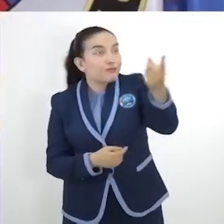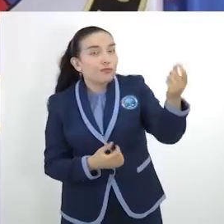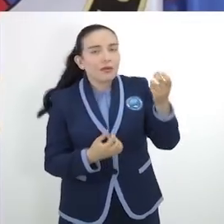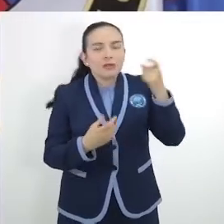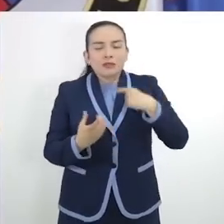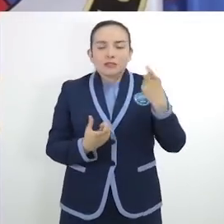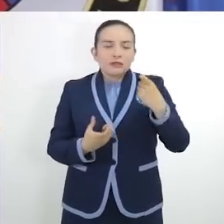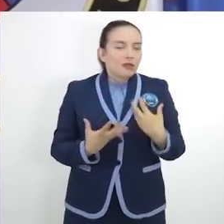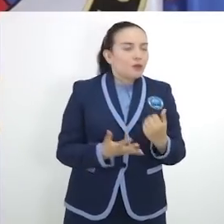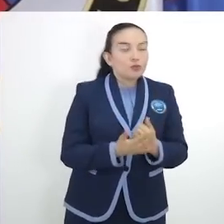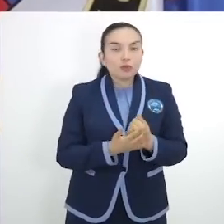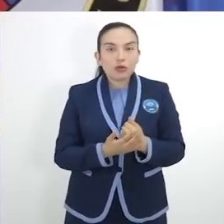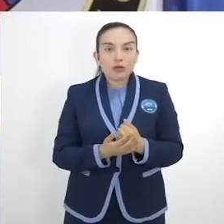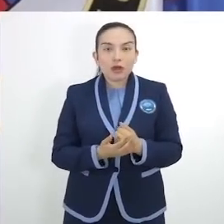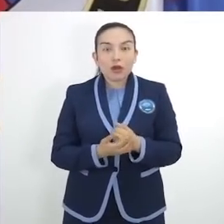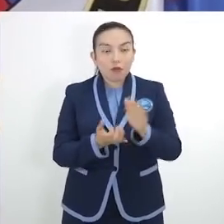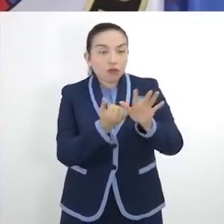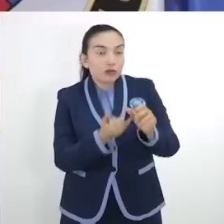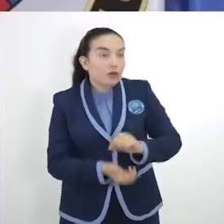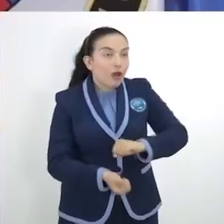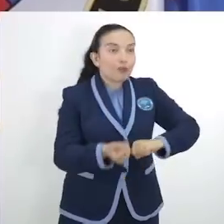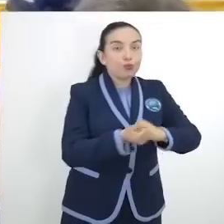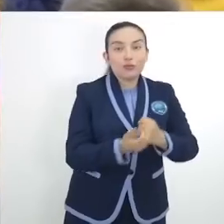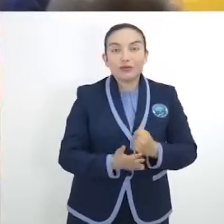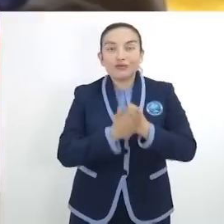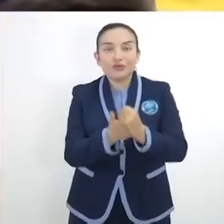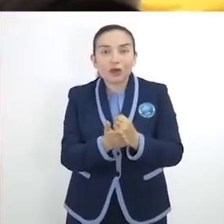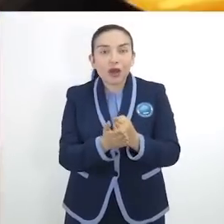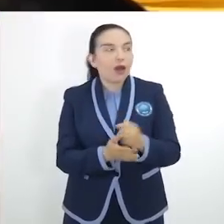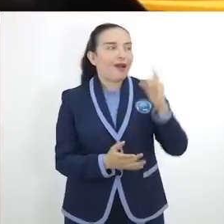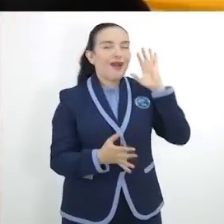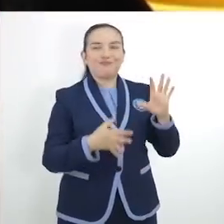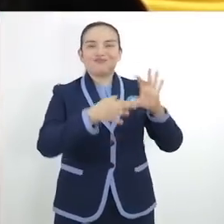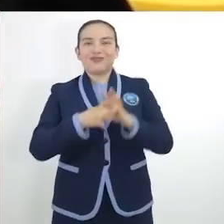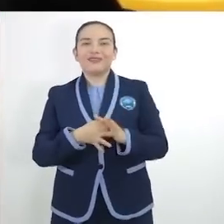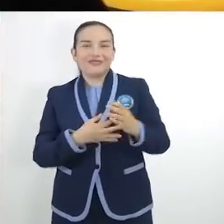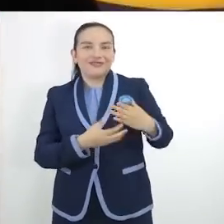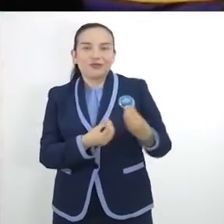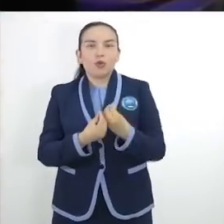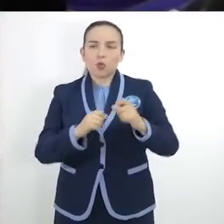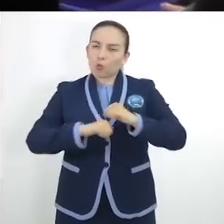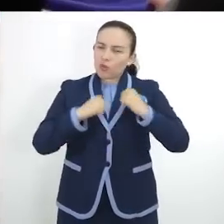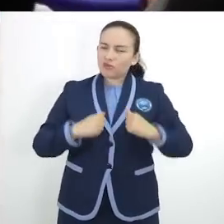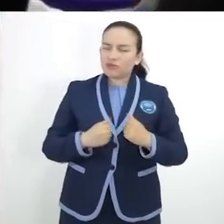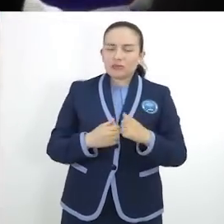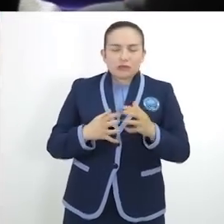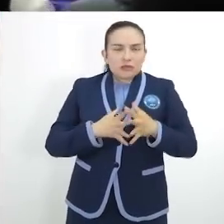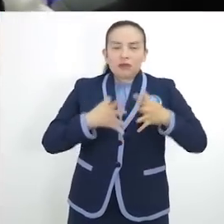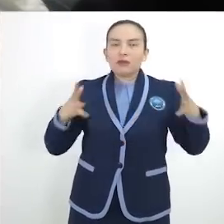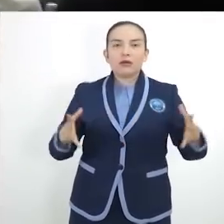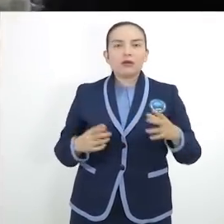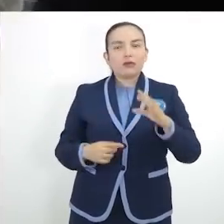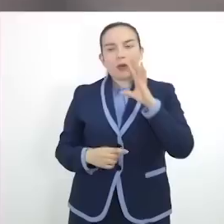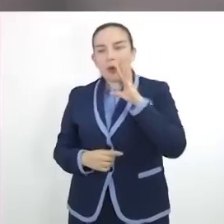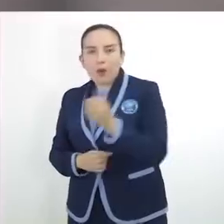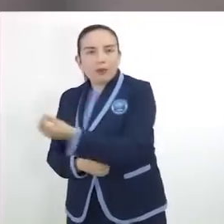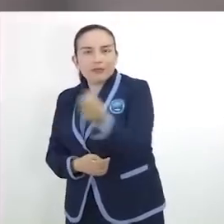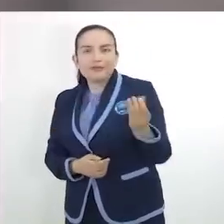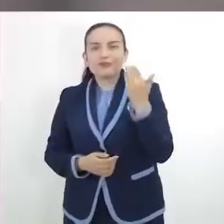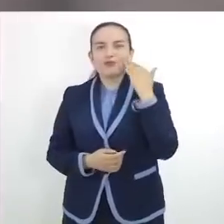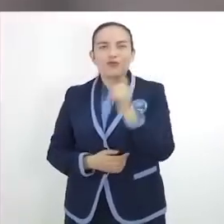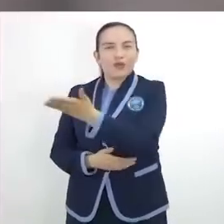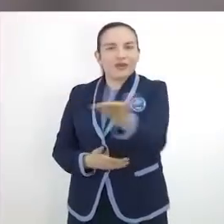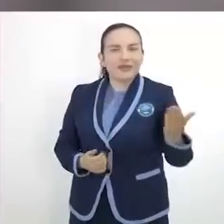necesitados y de llevar la mano amiga de la Fundación unida al corazón grande de los hombres y mujeres que forman parte